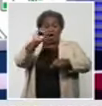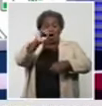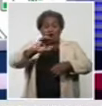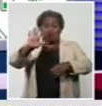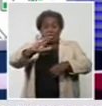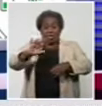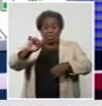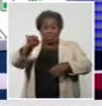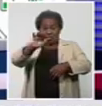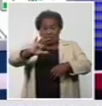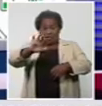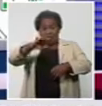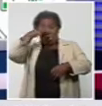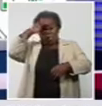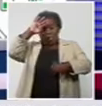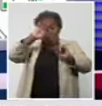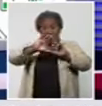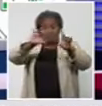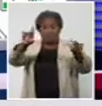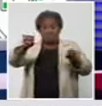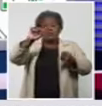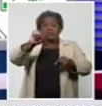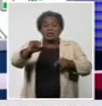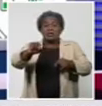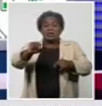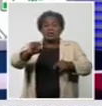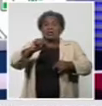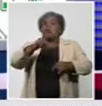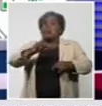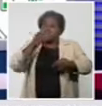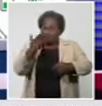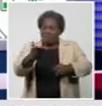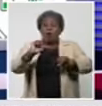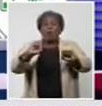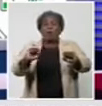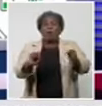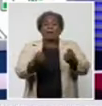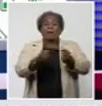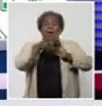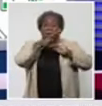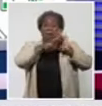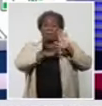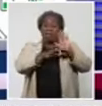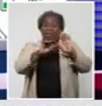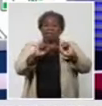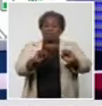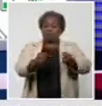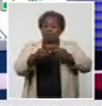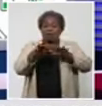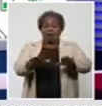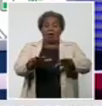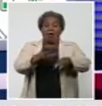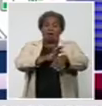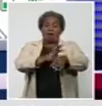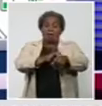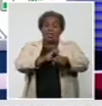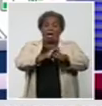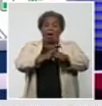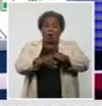continúa el estricto cumplimiento, o al menos así están llamando las autoridades, de las medidas de restricción para evitar que la COVID-19 pues llegue